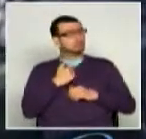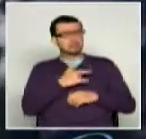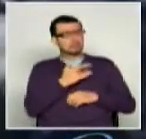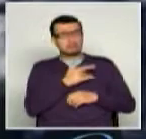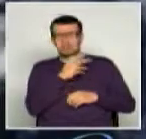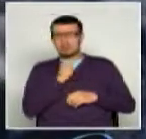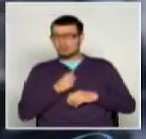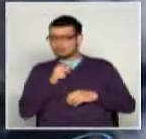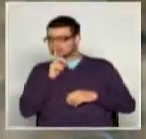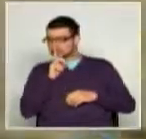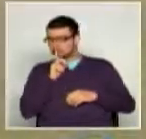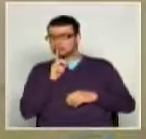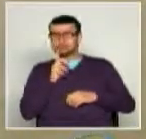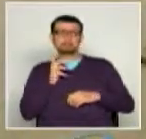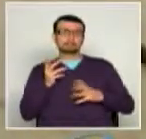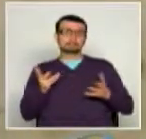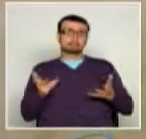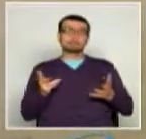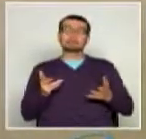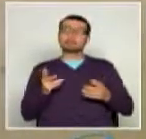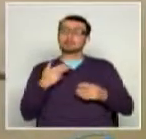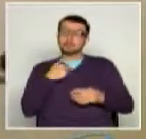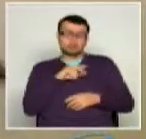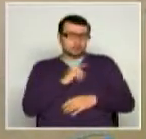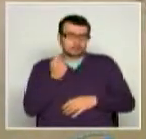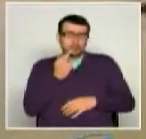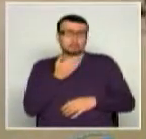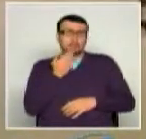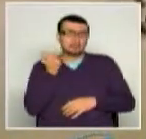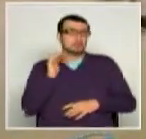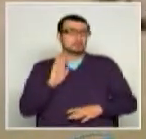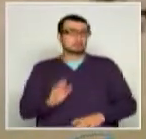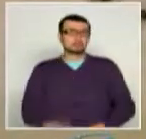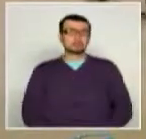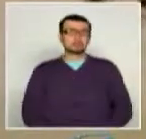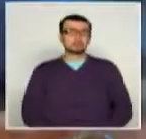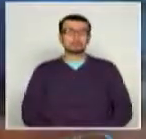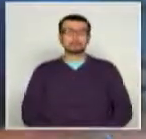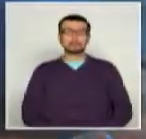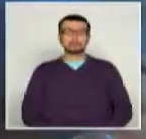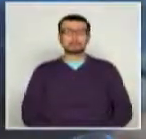sentimos, lo mejor es que nos quedemos solos.